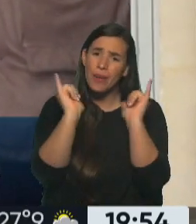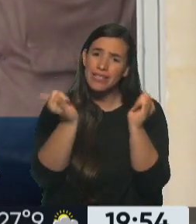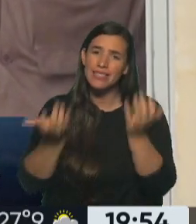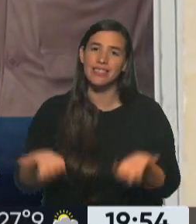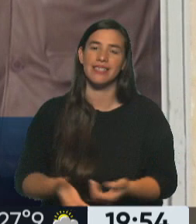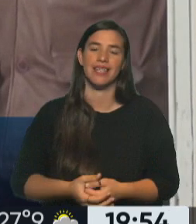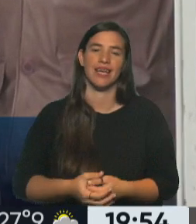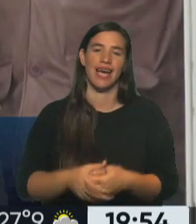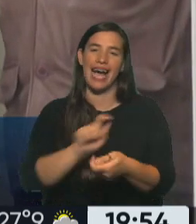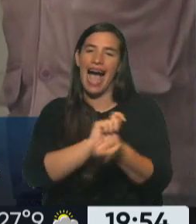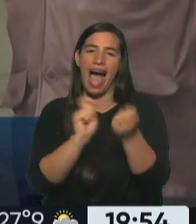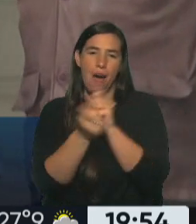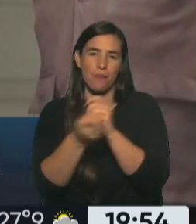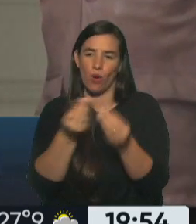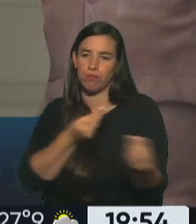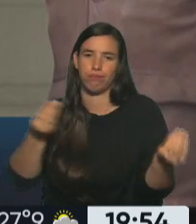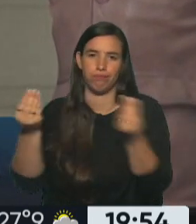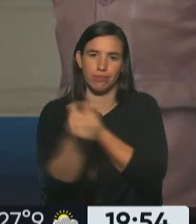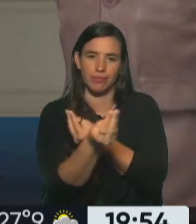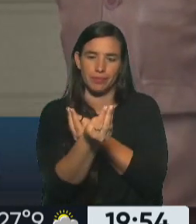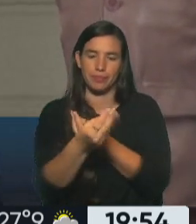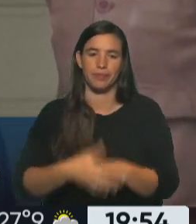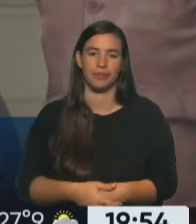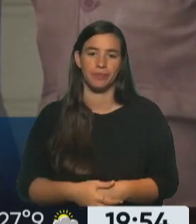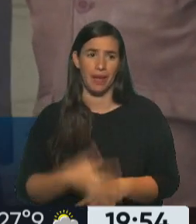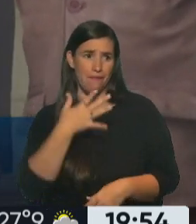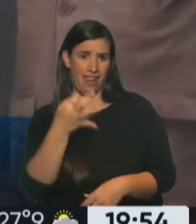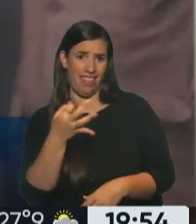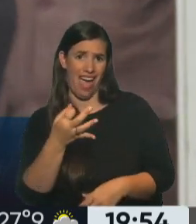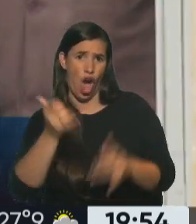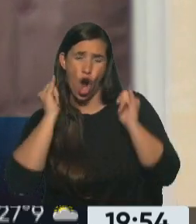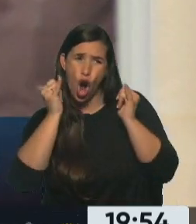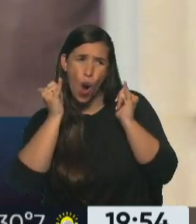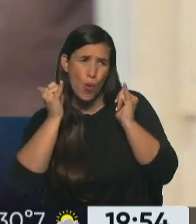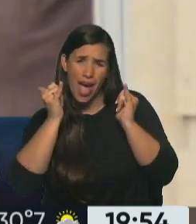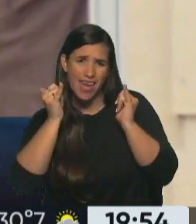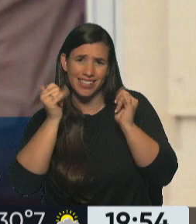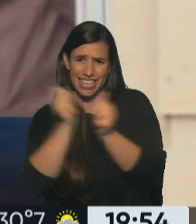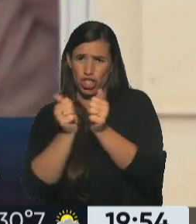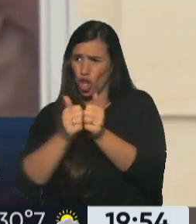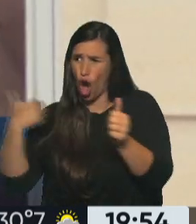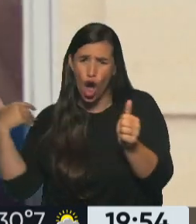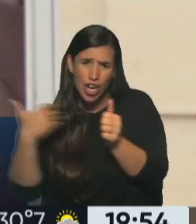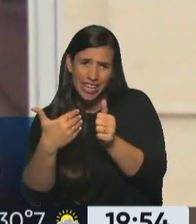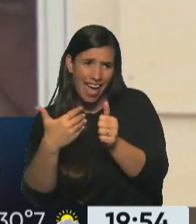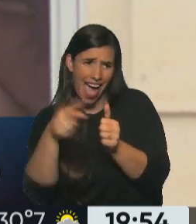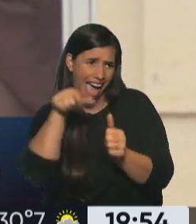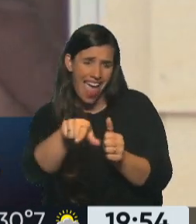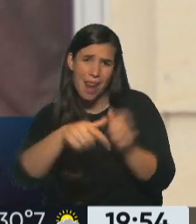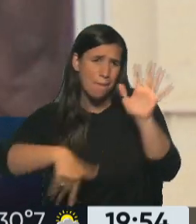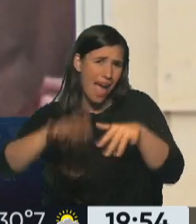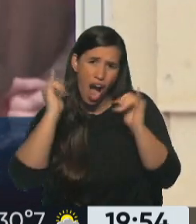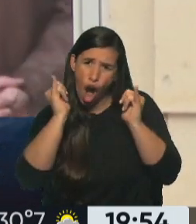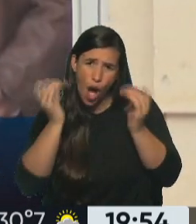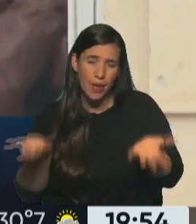gabinete de Emmanuel Macron. ¿Es verdad que es el más joven de la historia? Es el más joven de la historia, así es, 34 años,